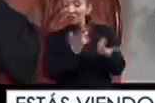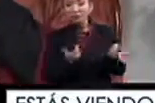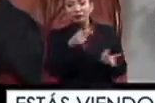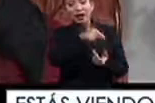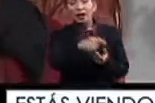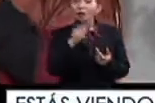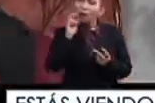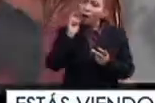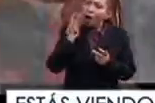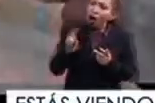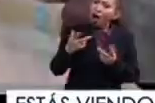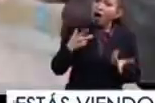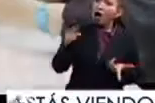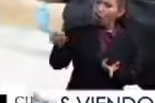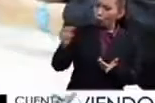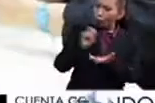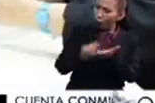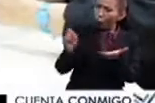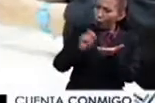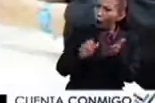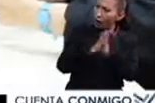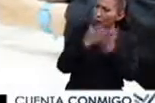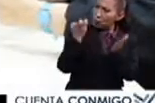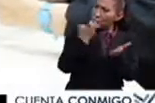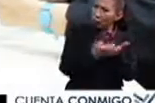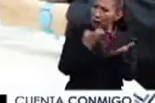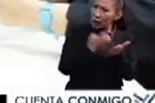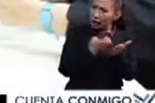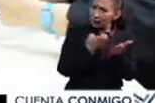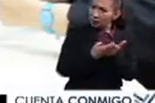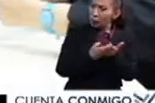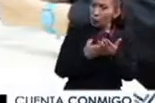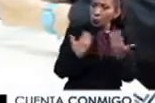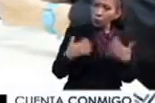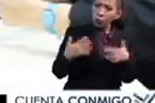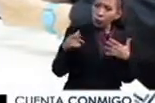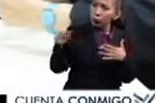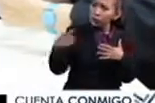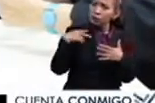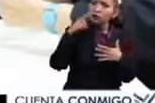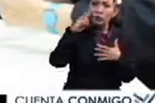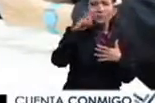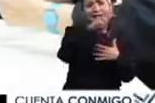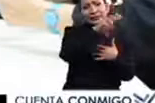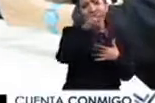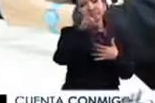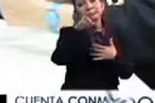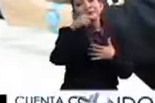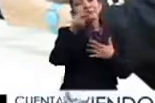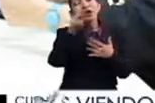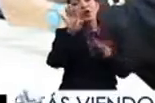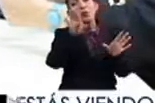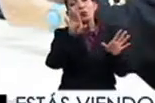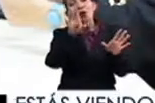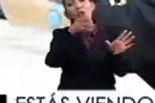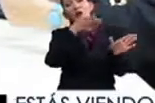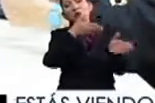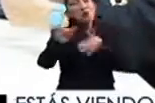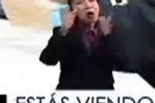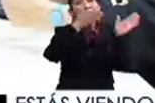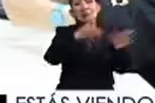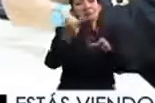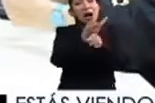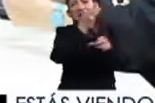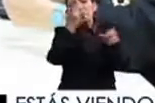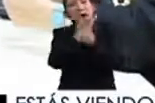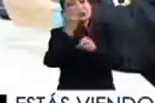les parecía que lo que yo había puesto en el libro, ellos lo habían visto, pero era tan efímero, tan evanescente, que